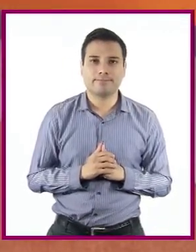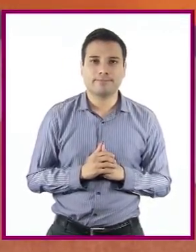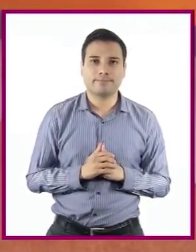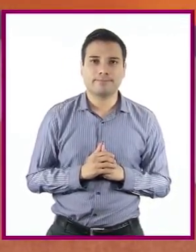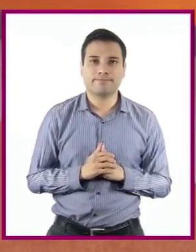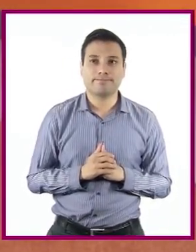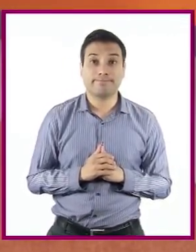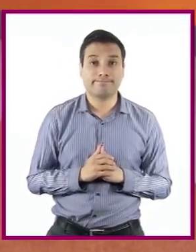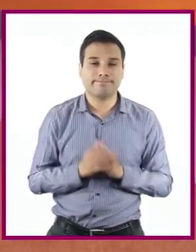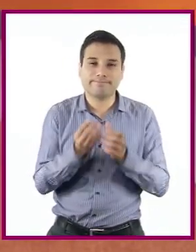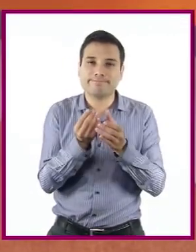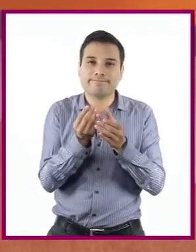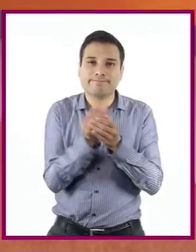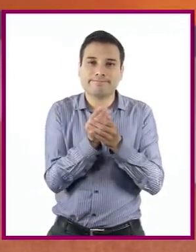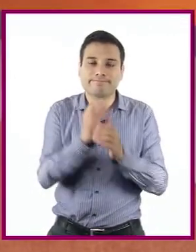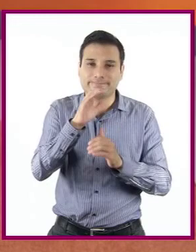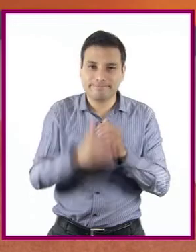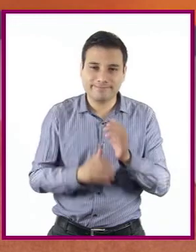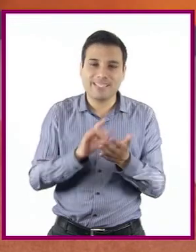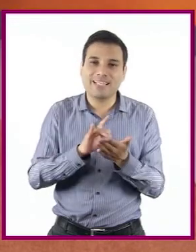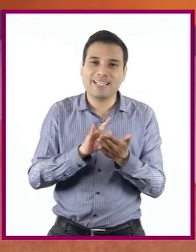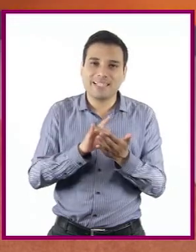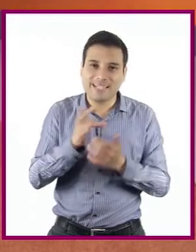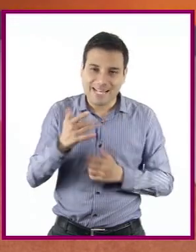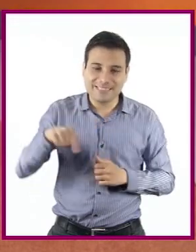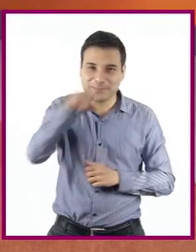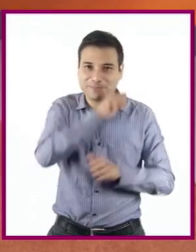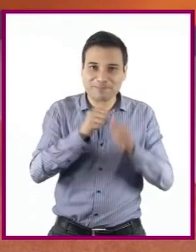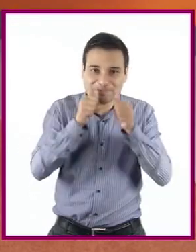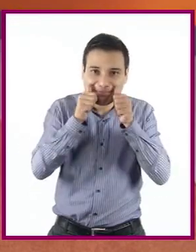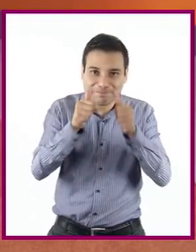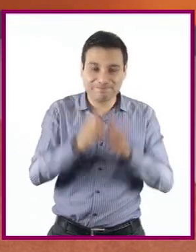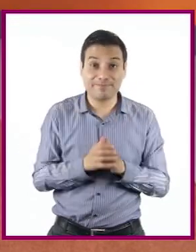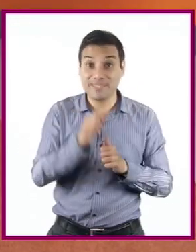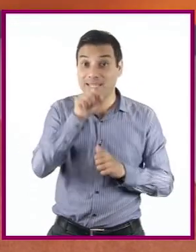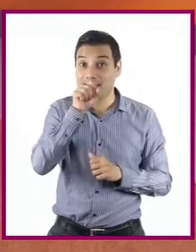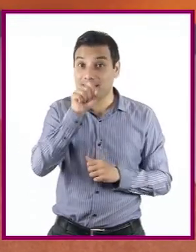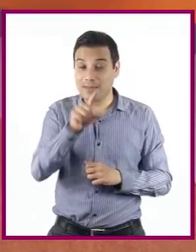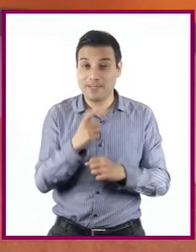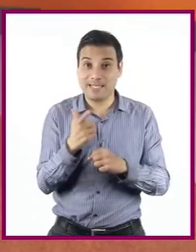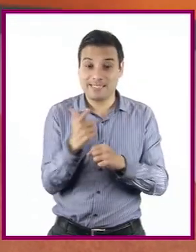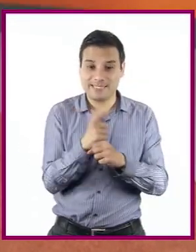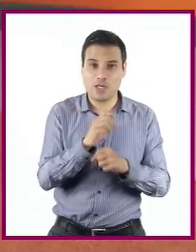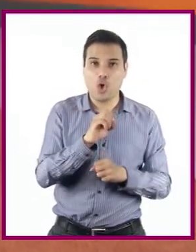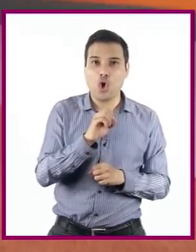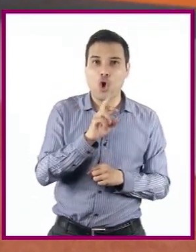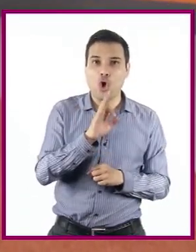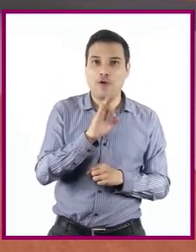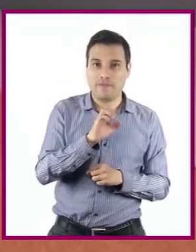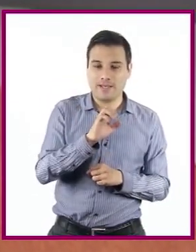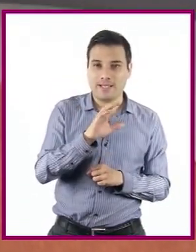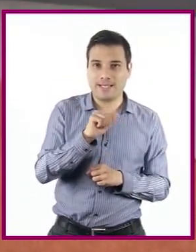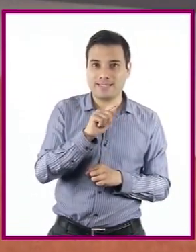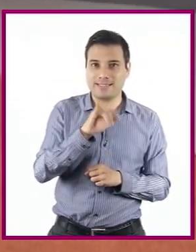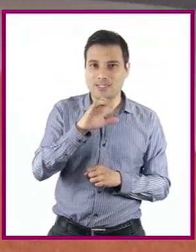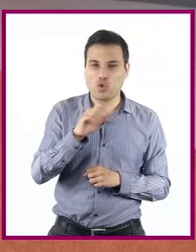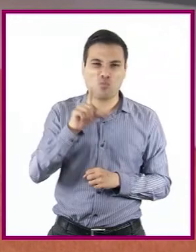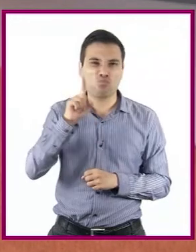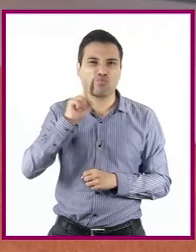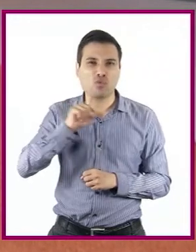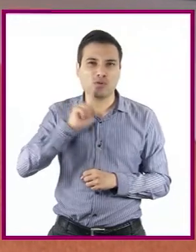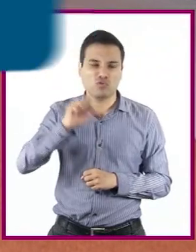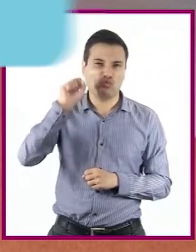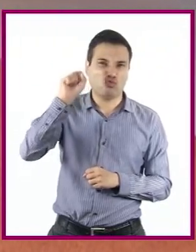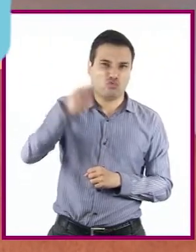Con esto nos despedimos y les damos las gracias por acompañarnos. Agradecemos también a la licenciada Orfe Castillo Osorio, feminista y coordinadora de